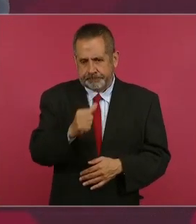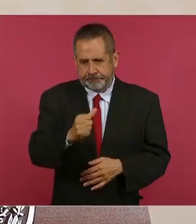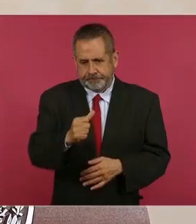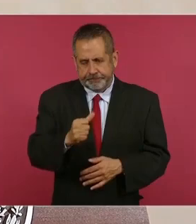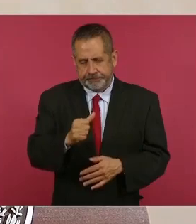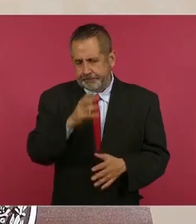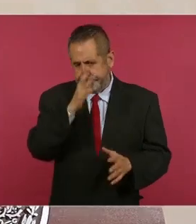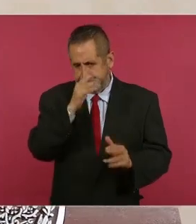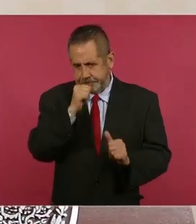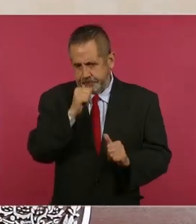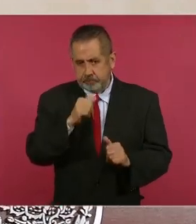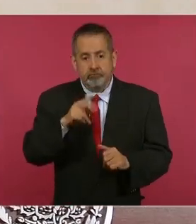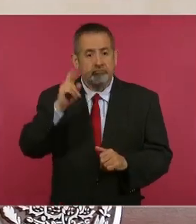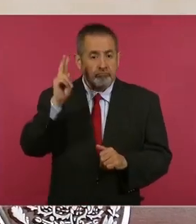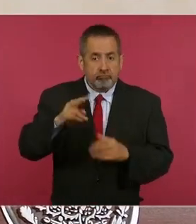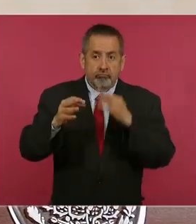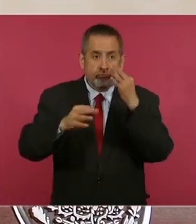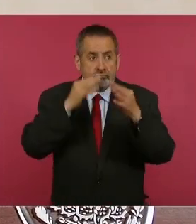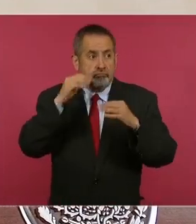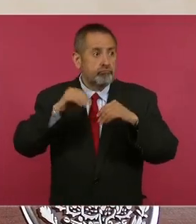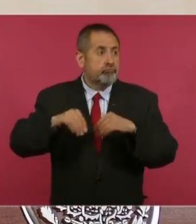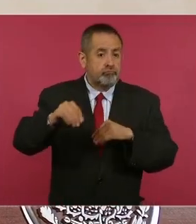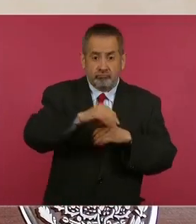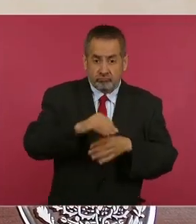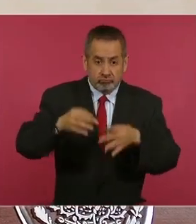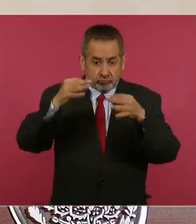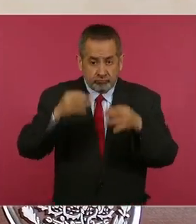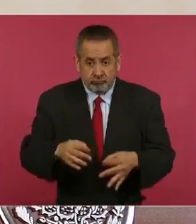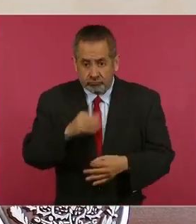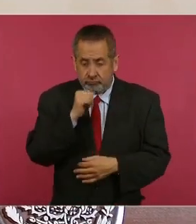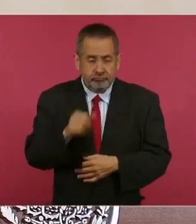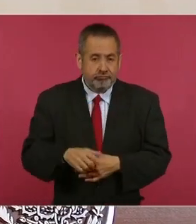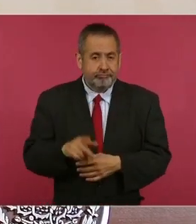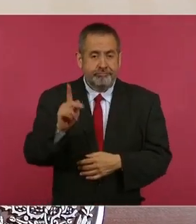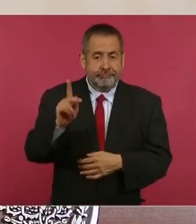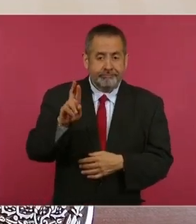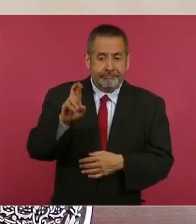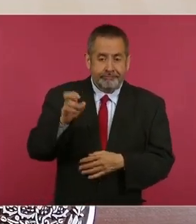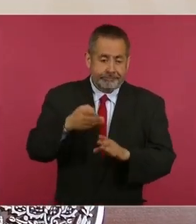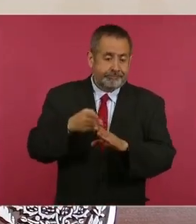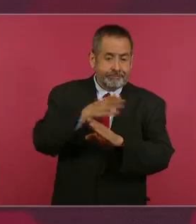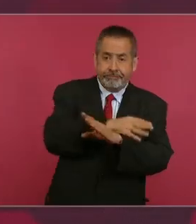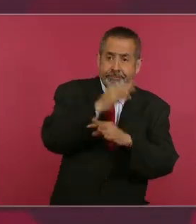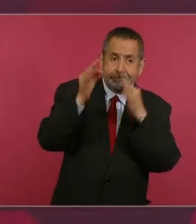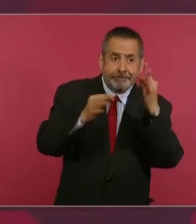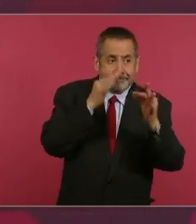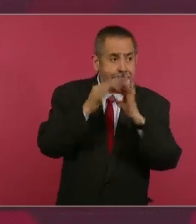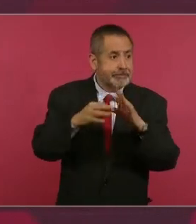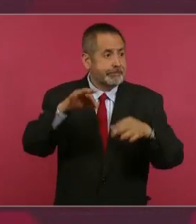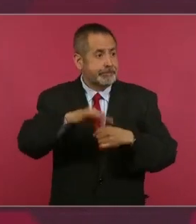La verdad es que todavía no hay campañas formalmente, ni precampañas.